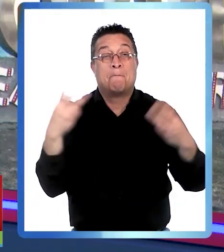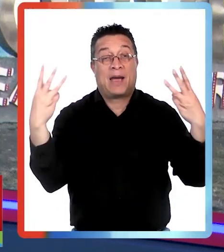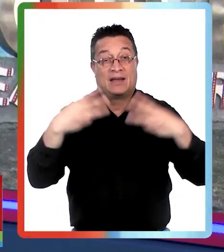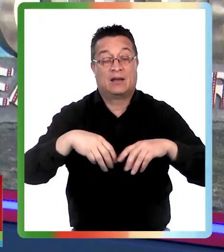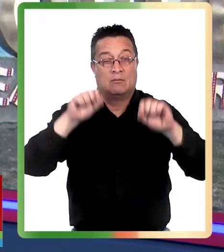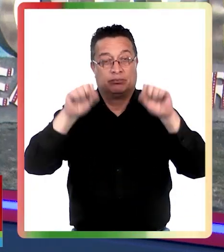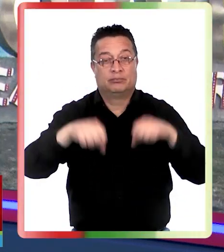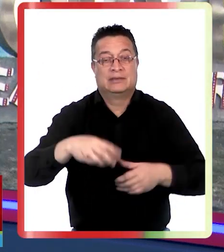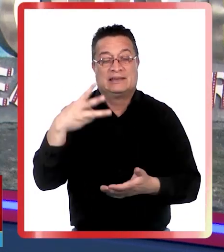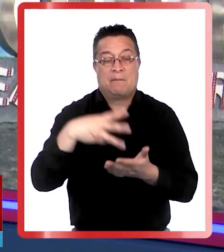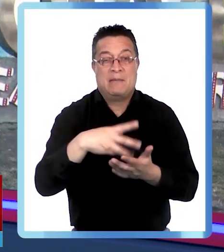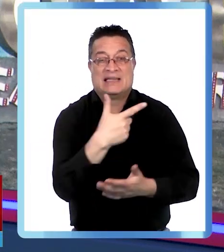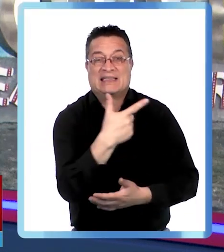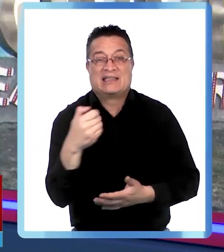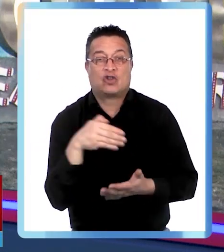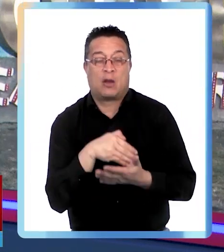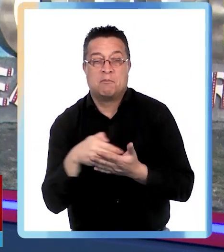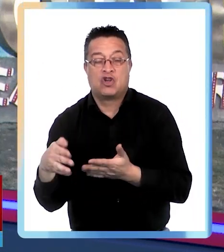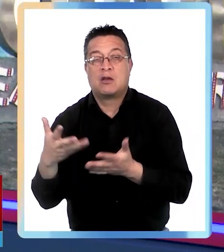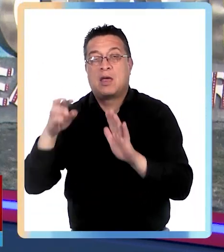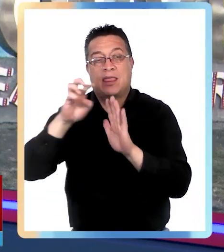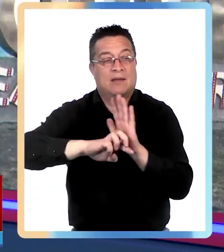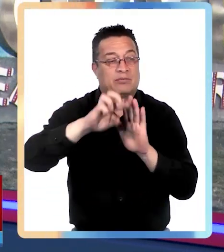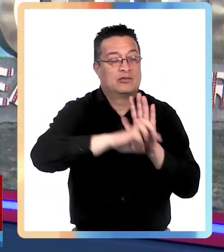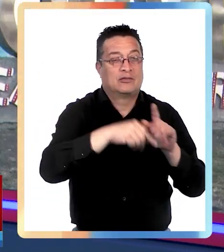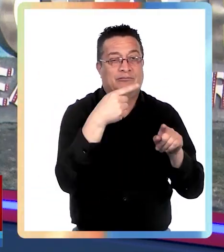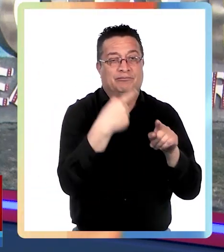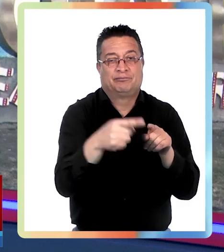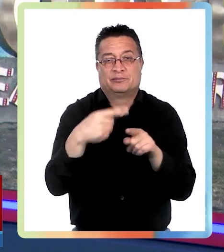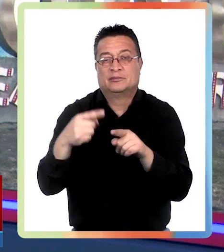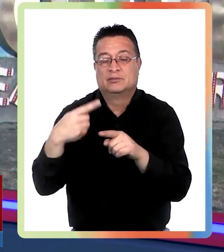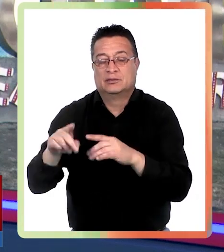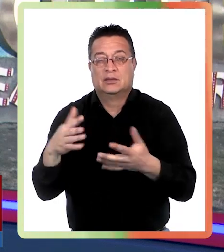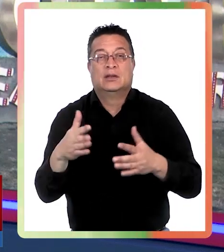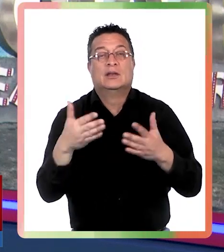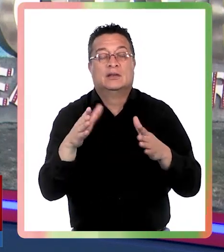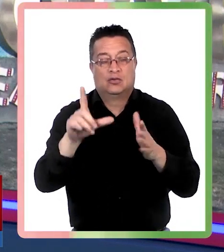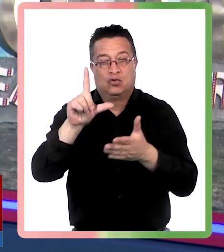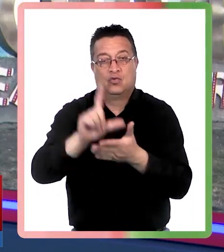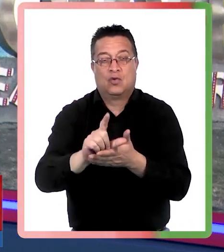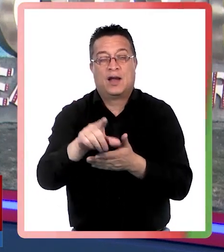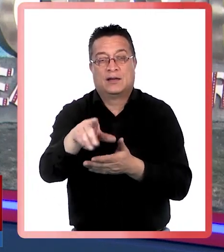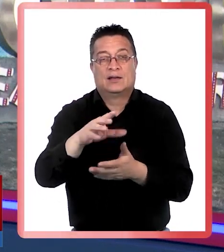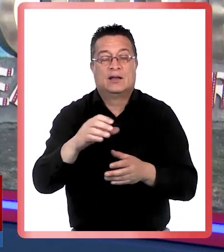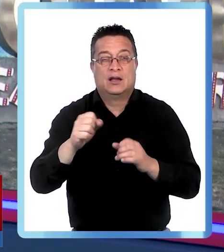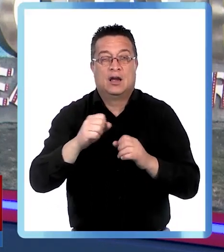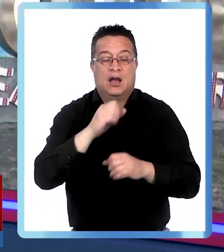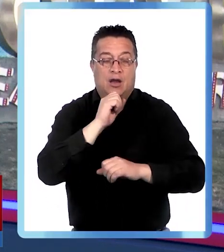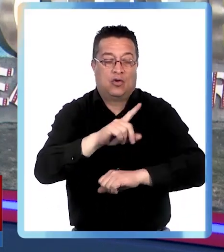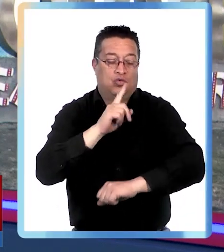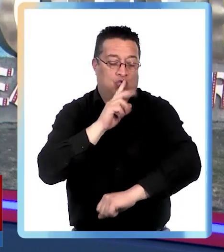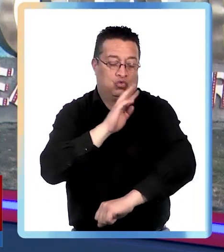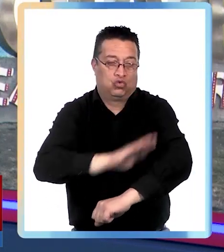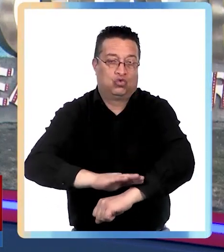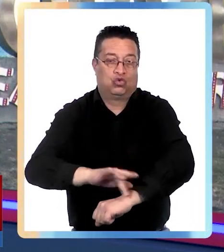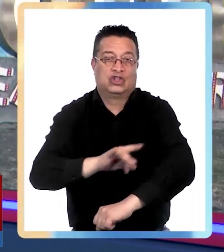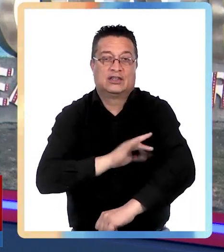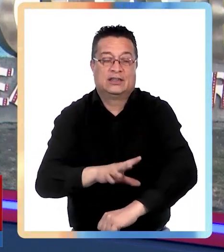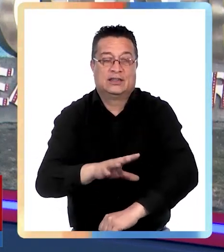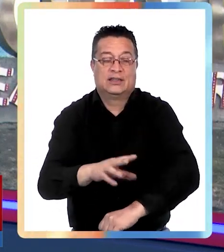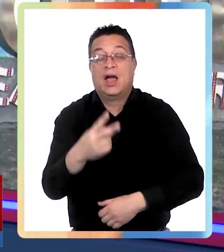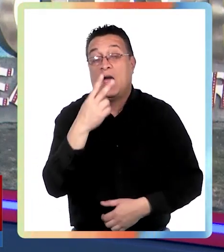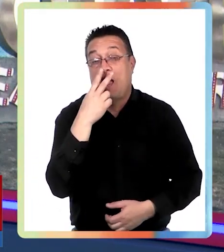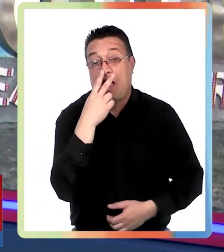aprobó más de 3700 millones de pesos para diversos proyectos de mejora en el aislado sector de la zona austral del país